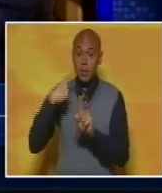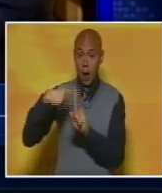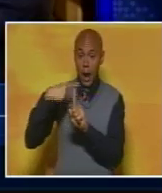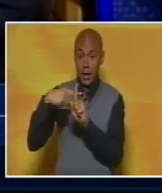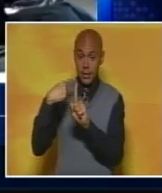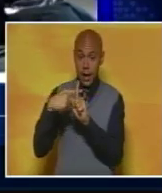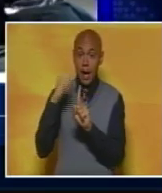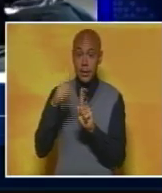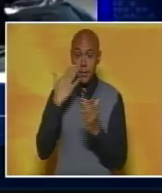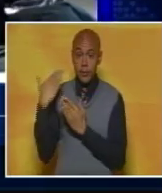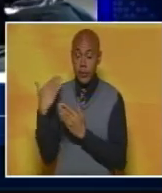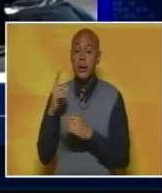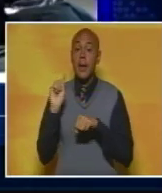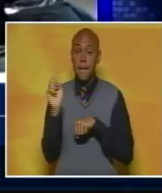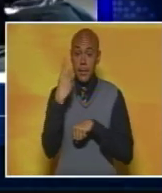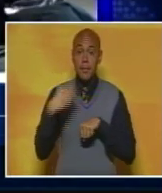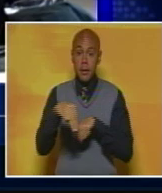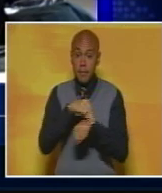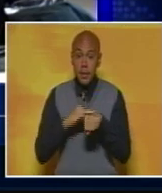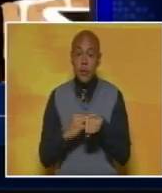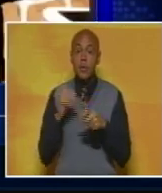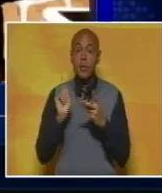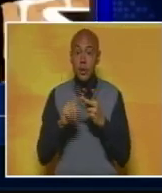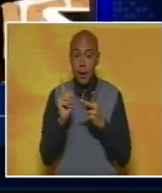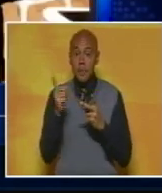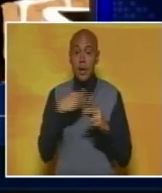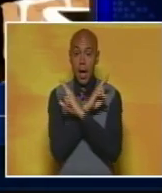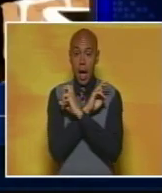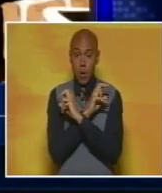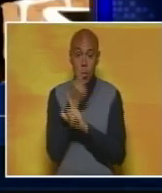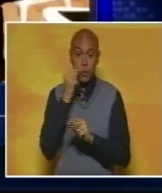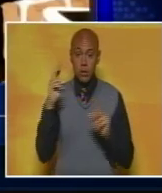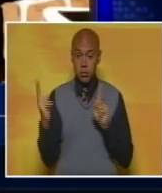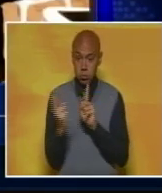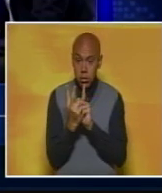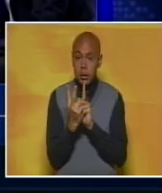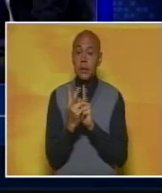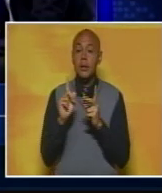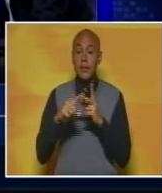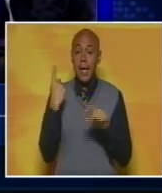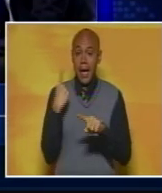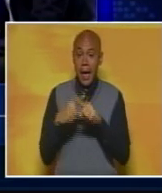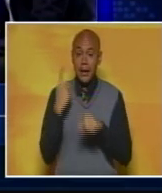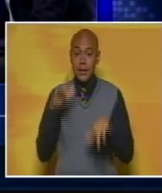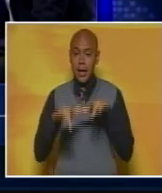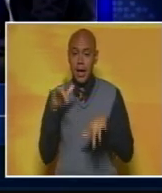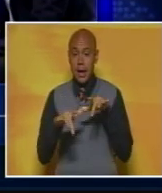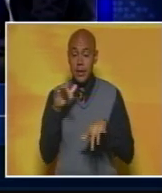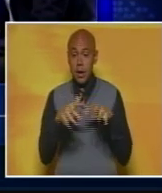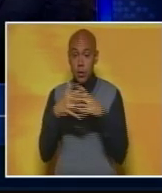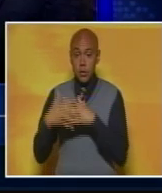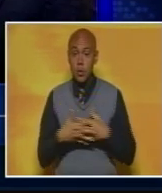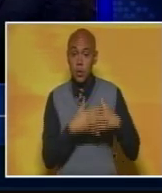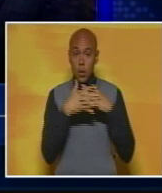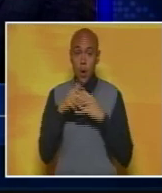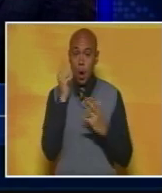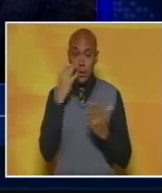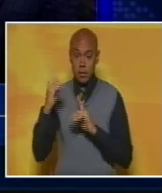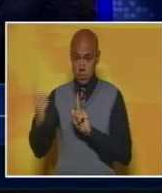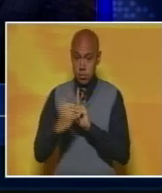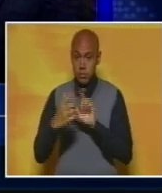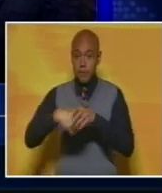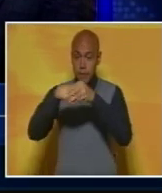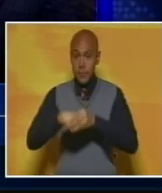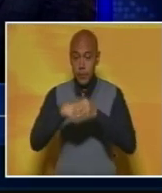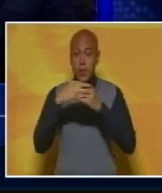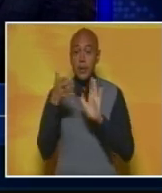Mitsotakis, así como con el ministro de Relaciones Exteriores de Austria, Sebastian Kurz, y el exsecretario de Estado de Estados Unidos, John Kerry, en el